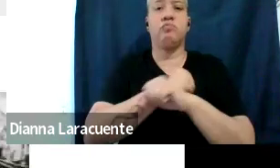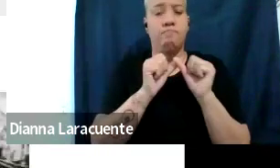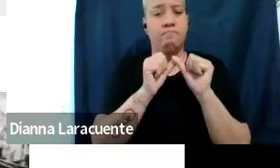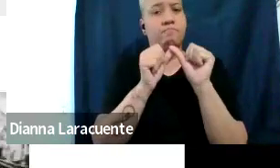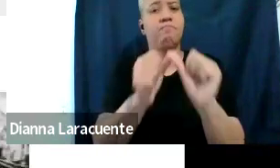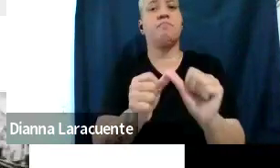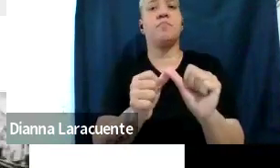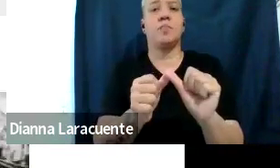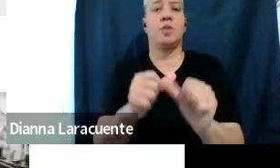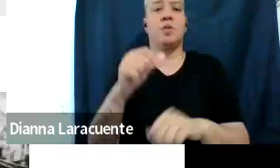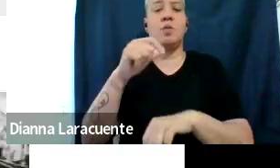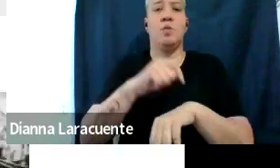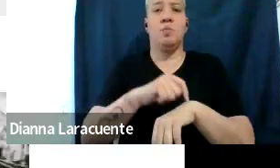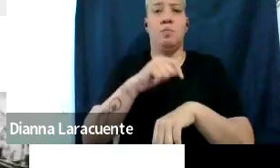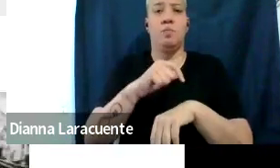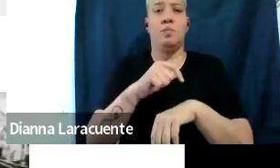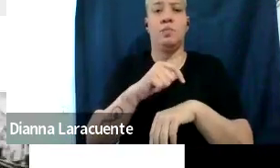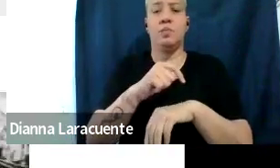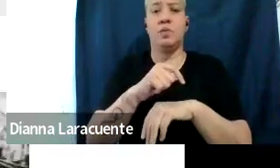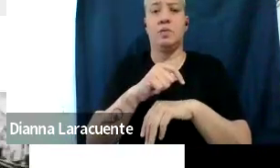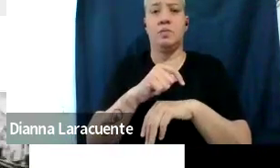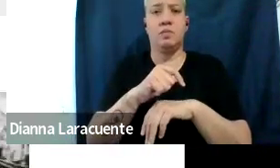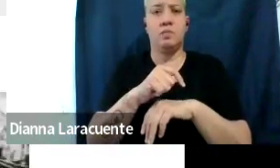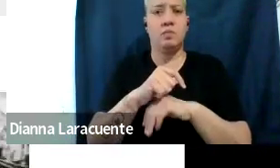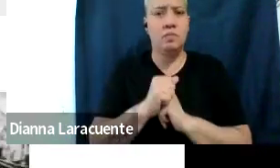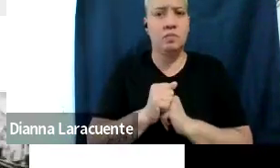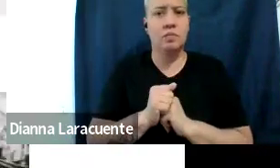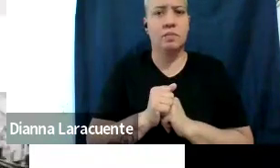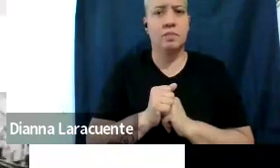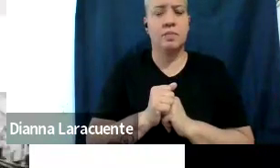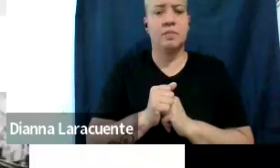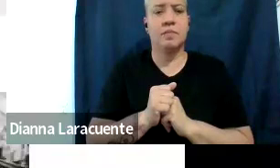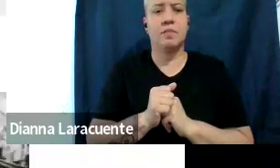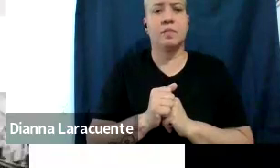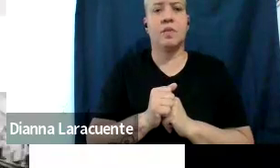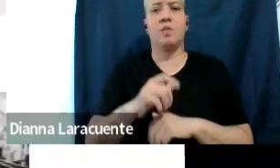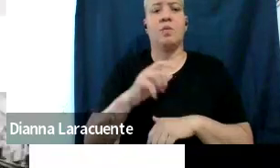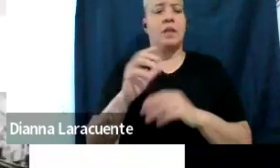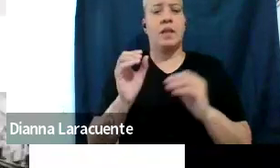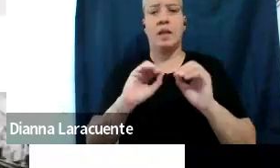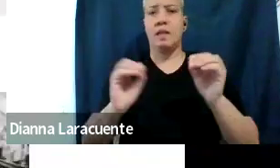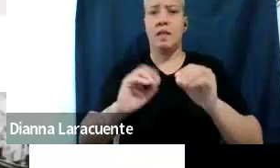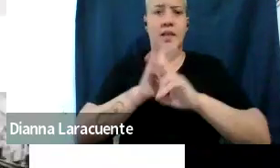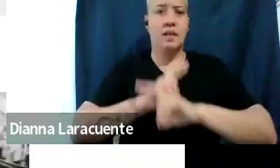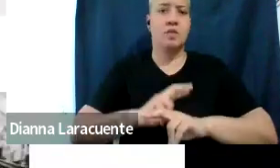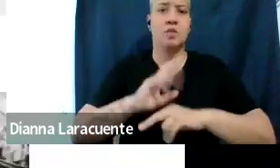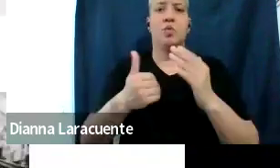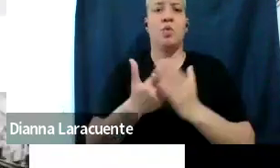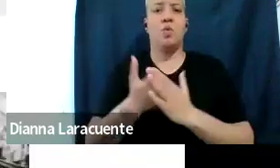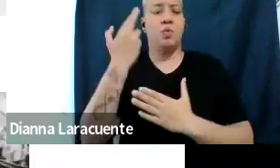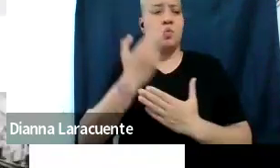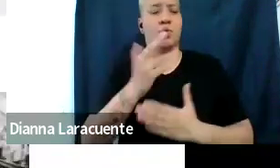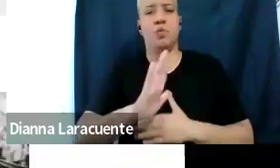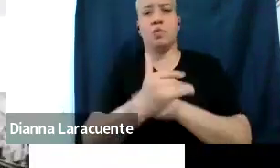un momento de tregua, ni un instante de reposo, y todo por su país, le dio todo lo que pudo